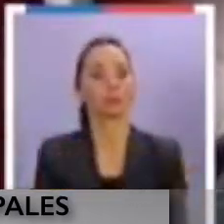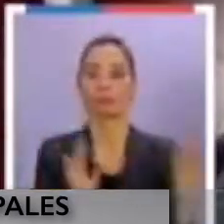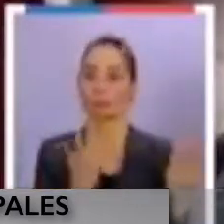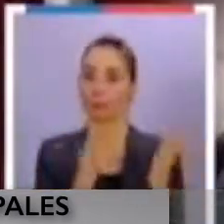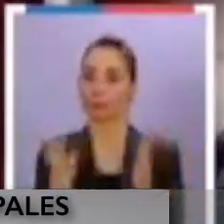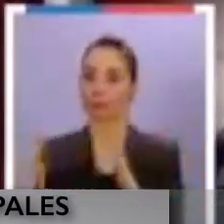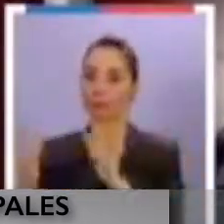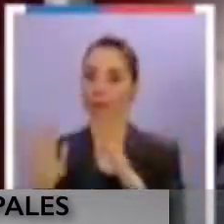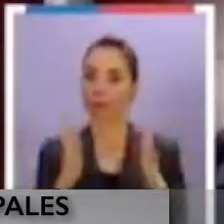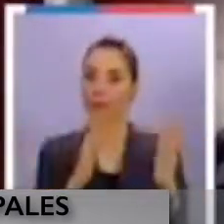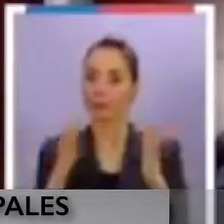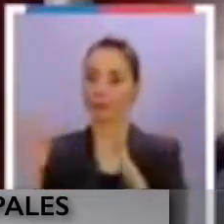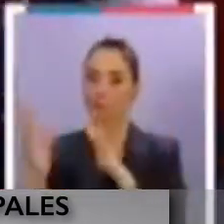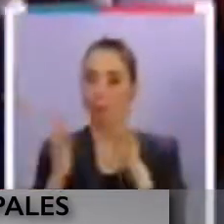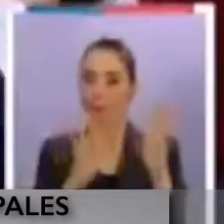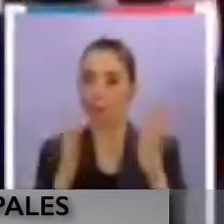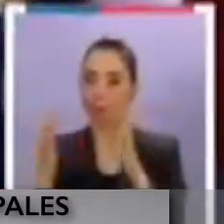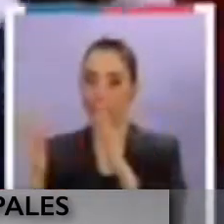modificando